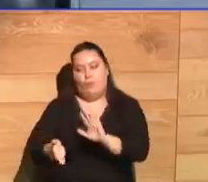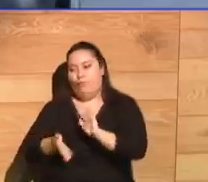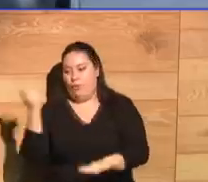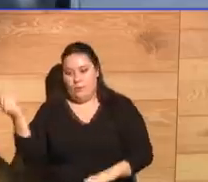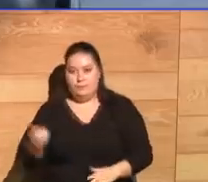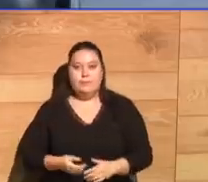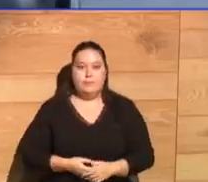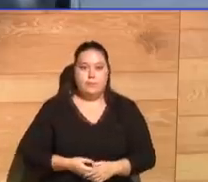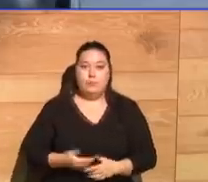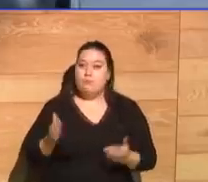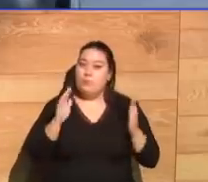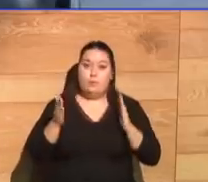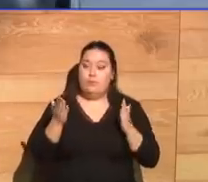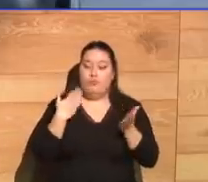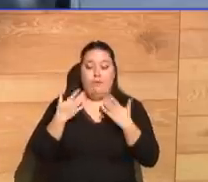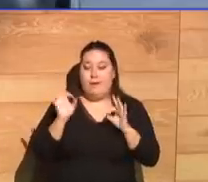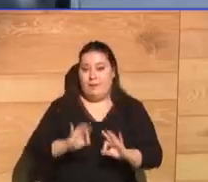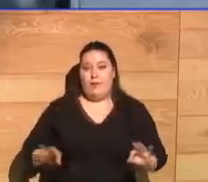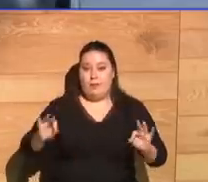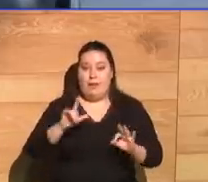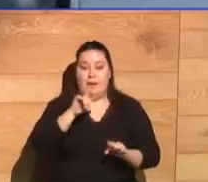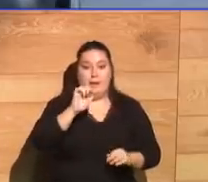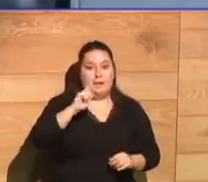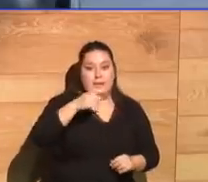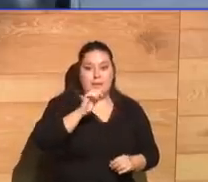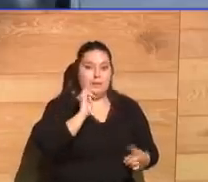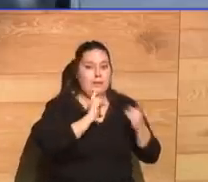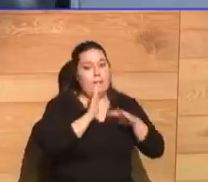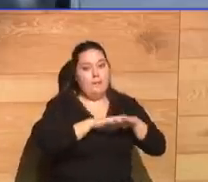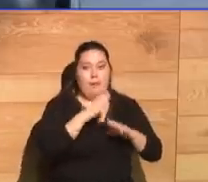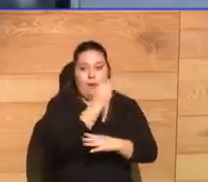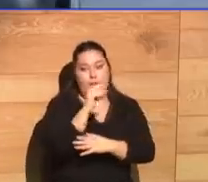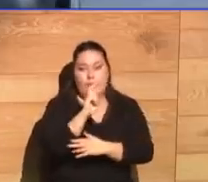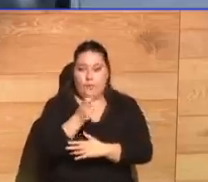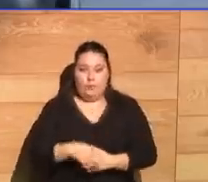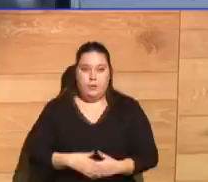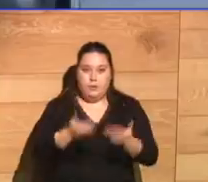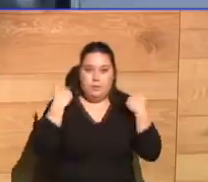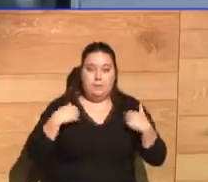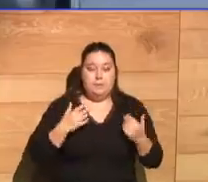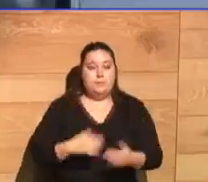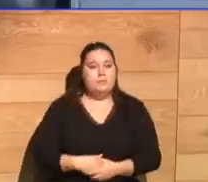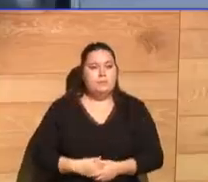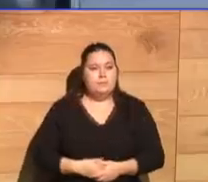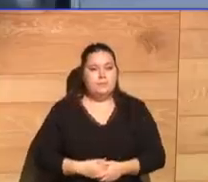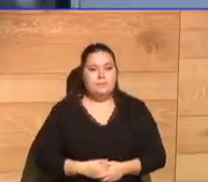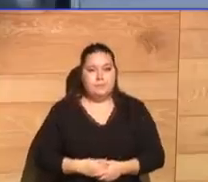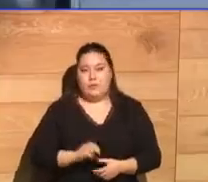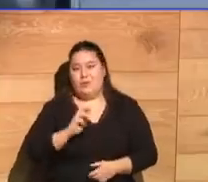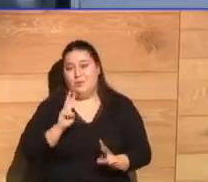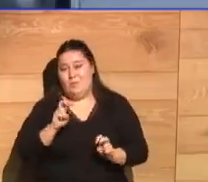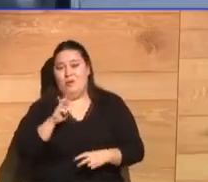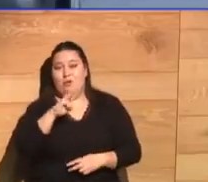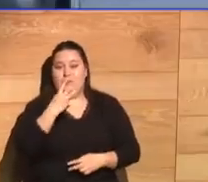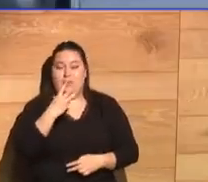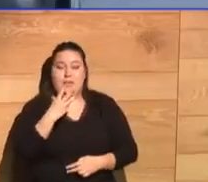momento en que ya no se hablan. Y es cuando llaman a Lester como figura interpuesta. Richard Lester, el director de A Hard Day's Night y de Los Tres Mosqueteros...